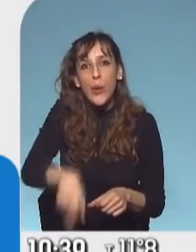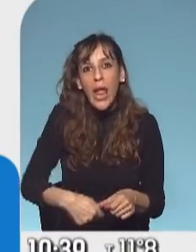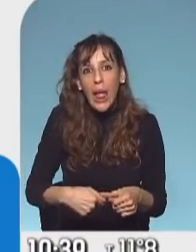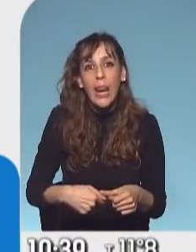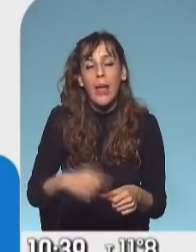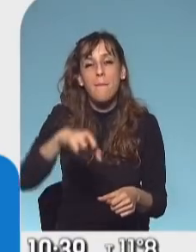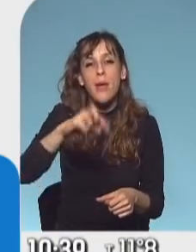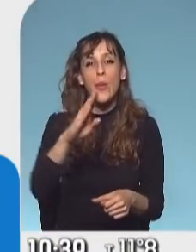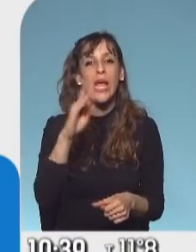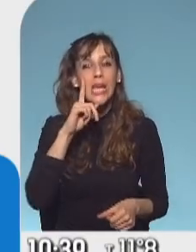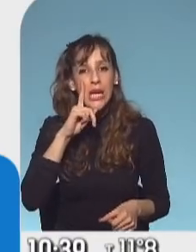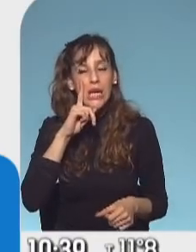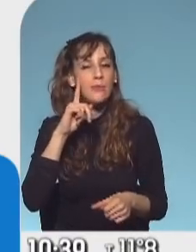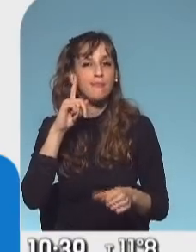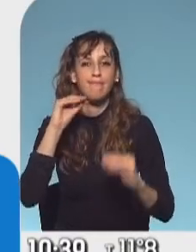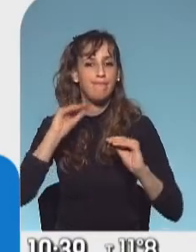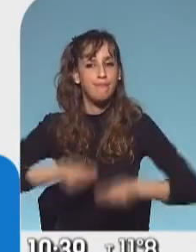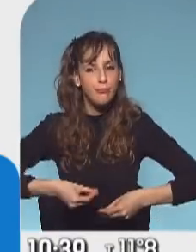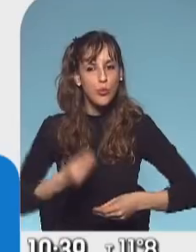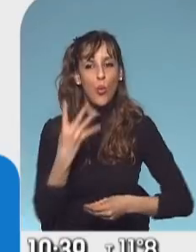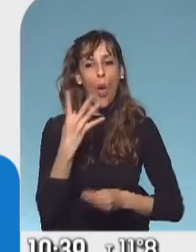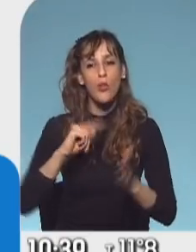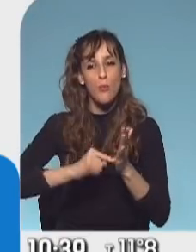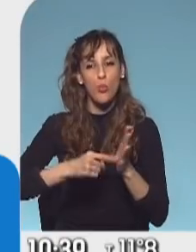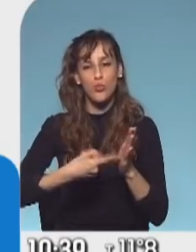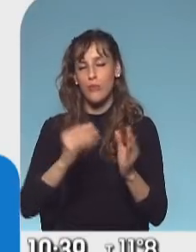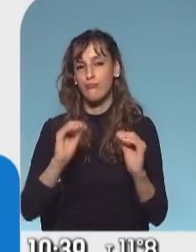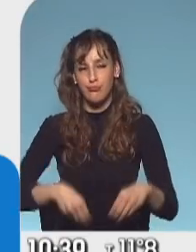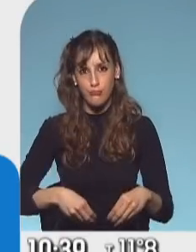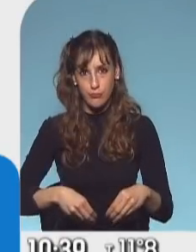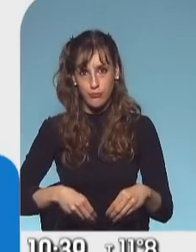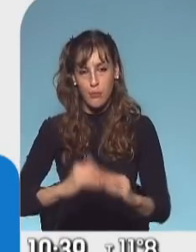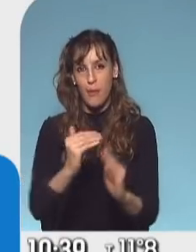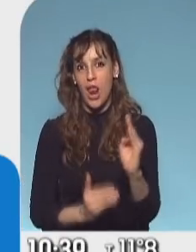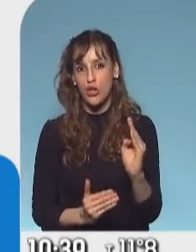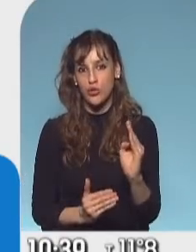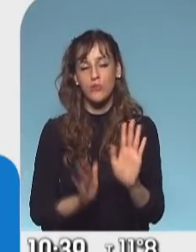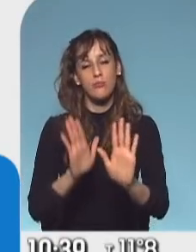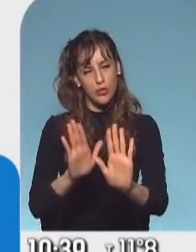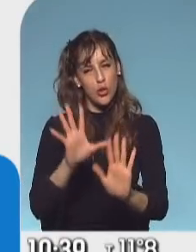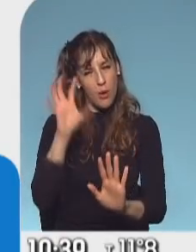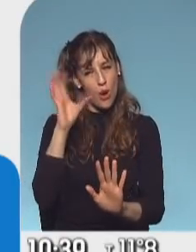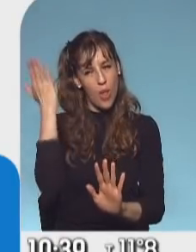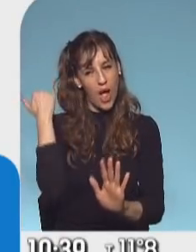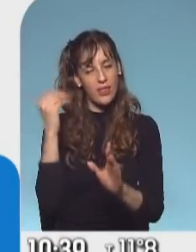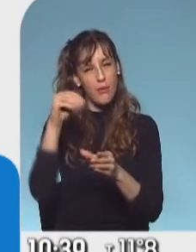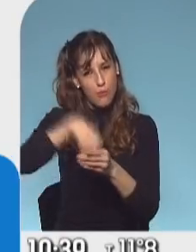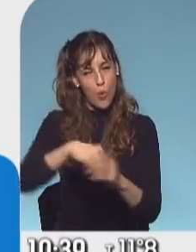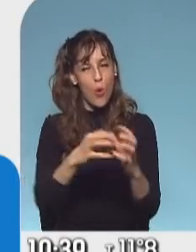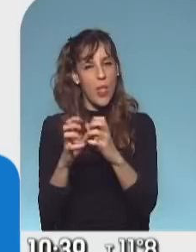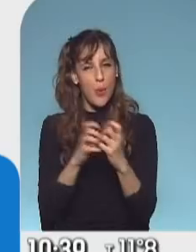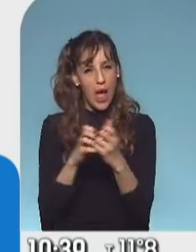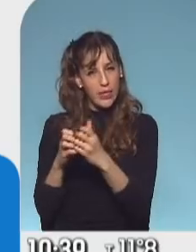Producto Bruto Mundial de alrededor de 4 puntos. Bueno, yo recuerdo ese debate